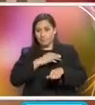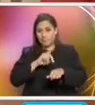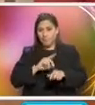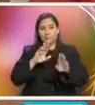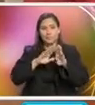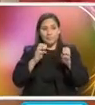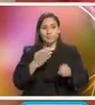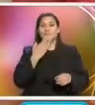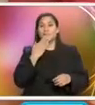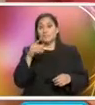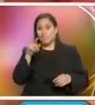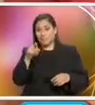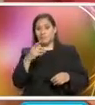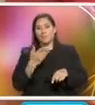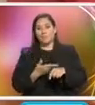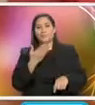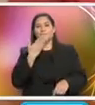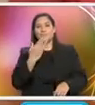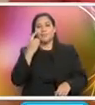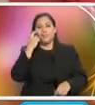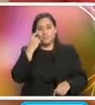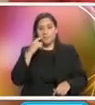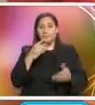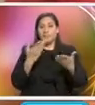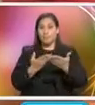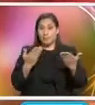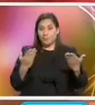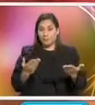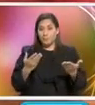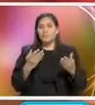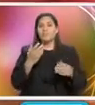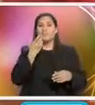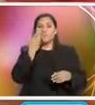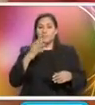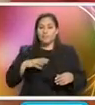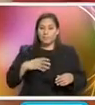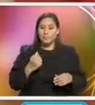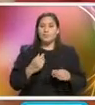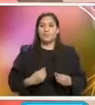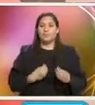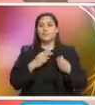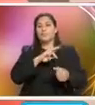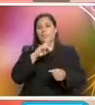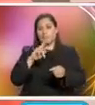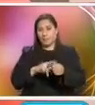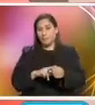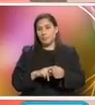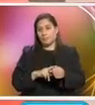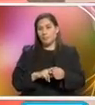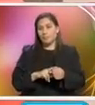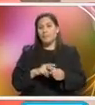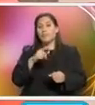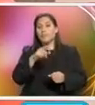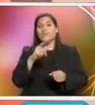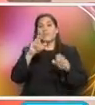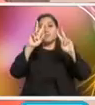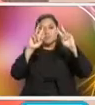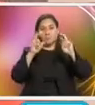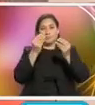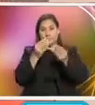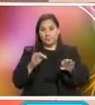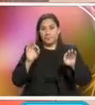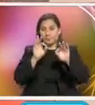estás? Bien, Paola, ¿y tú? Muy bien, oye, llevando o tratando de llevar una vida orgánica. Eso. Oye, el tema de hoy es